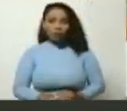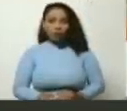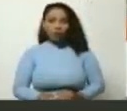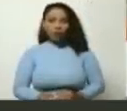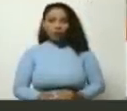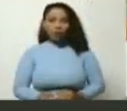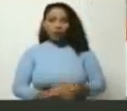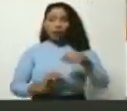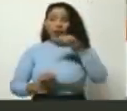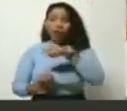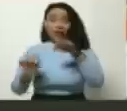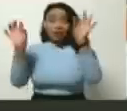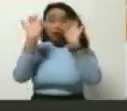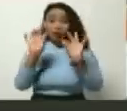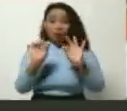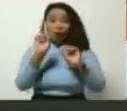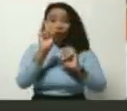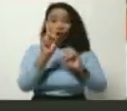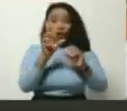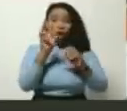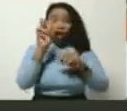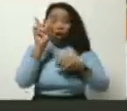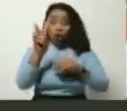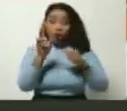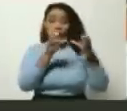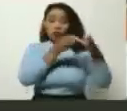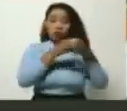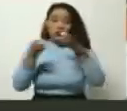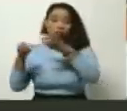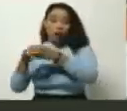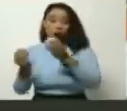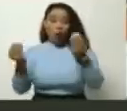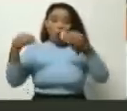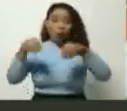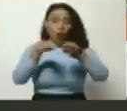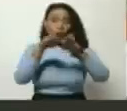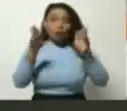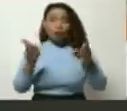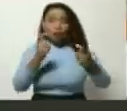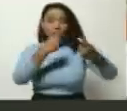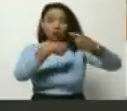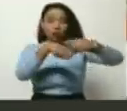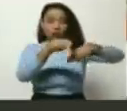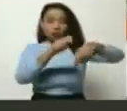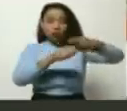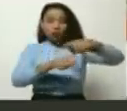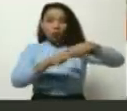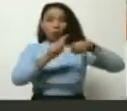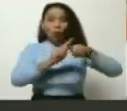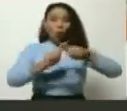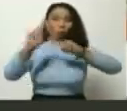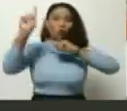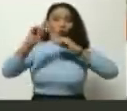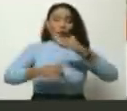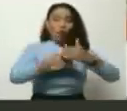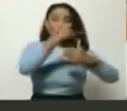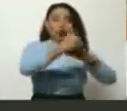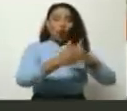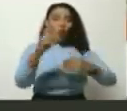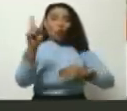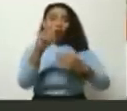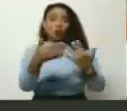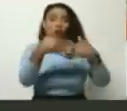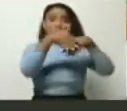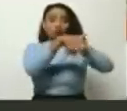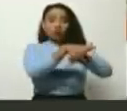ese sentido, las partes podrán acordar en la mesa de diálogo y negociación otros proyectos no incluidos